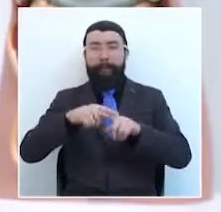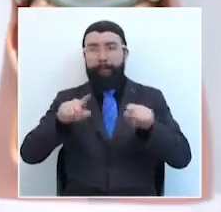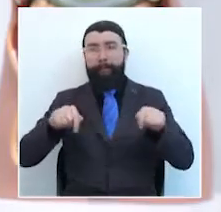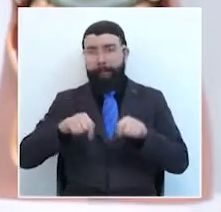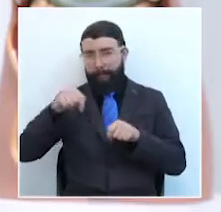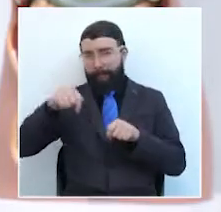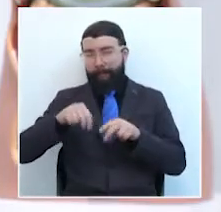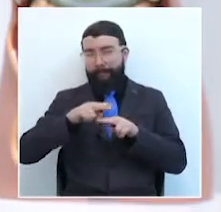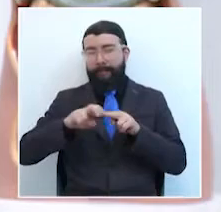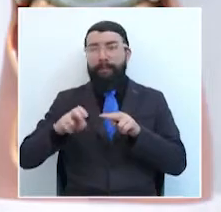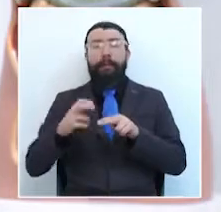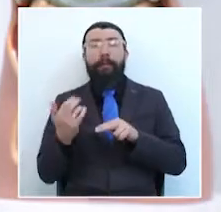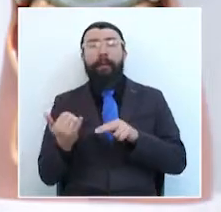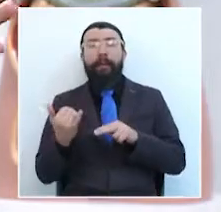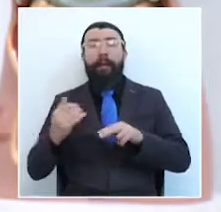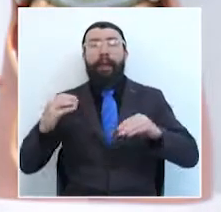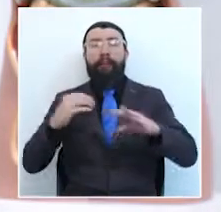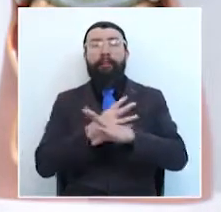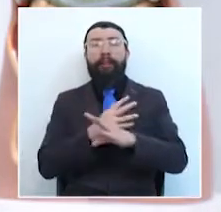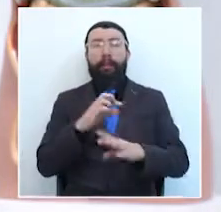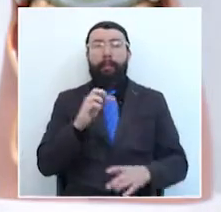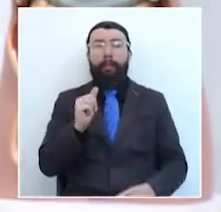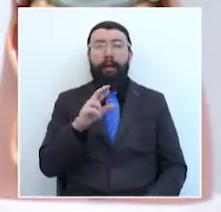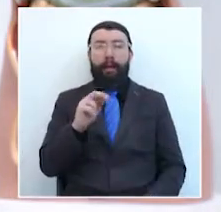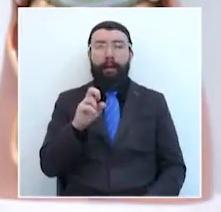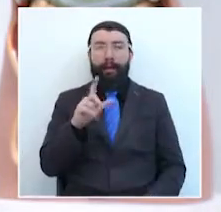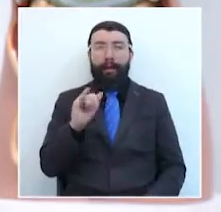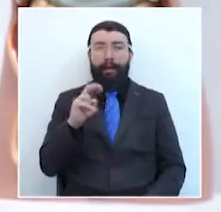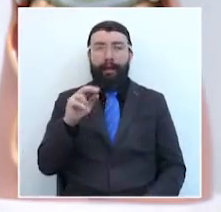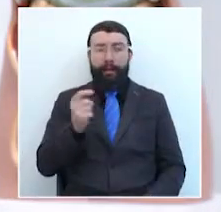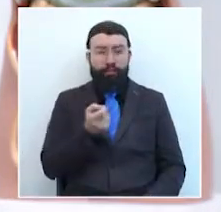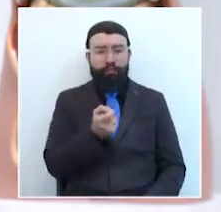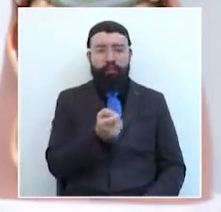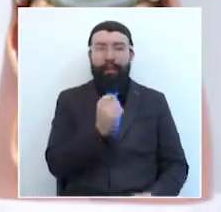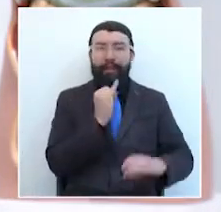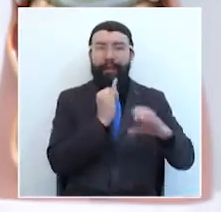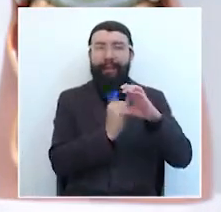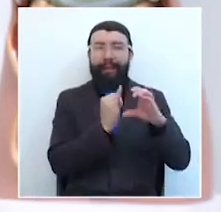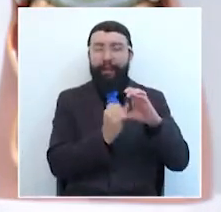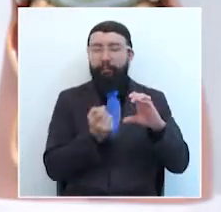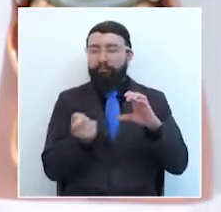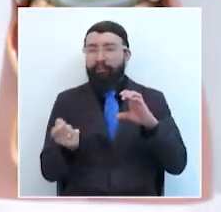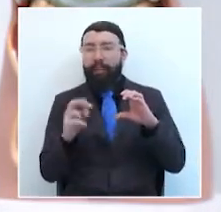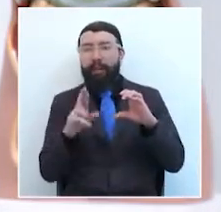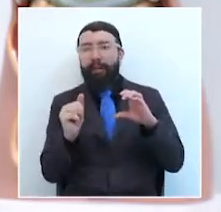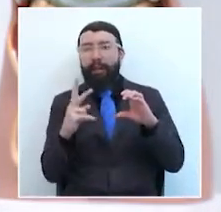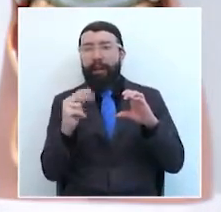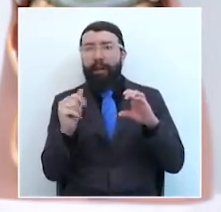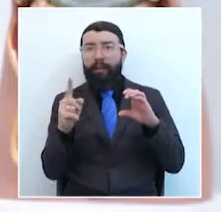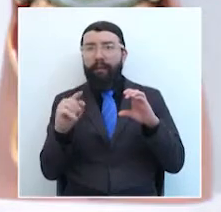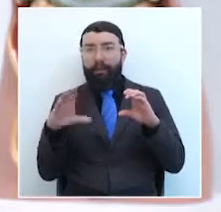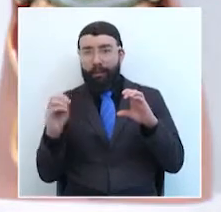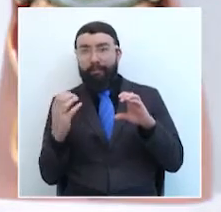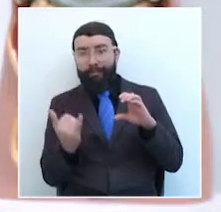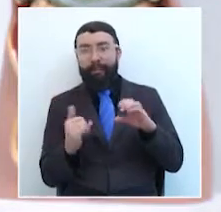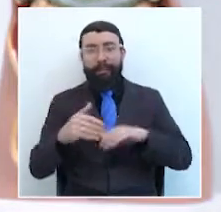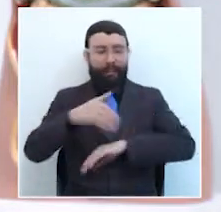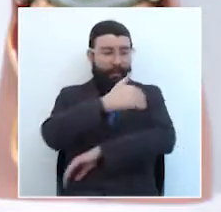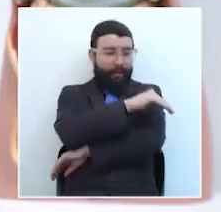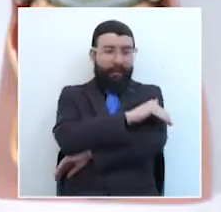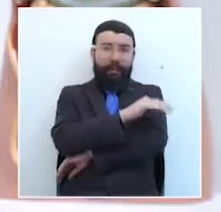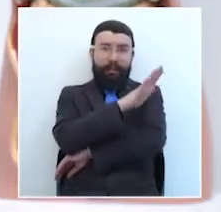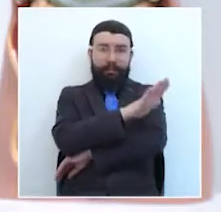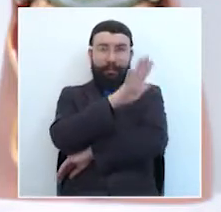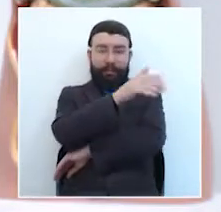en la avenida paralela entre el colegio línea y el rabasco en la esquina y del semáforo es calle 55 número